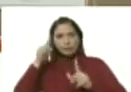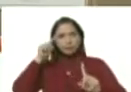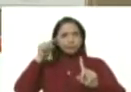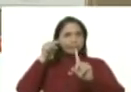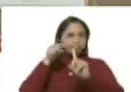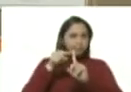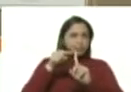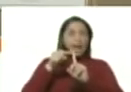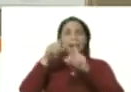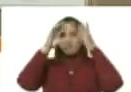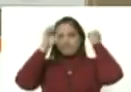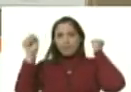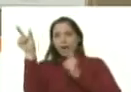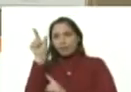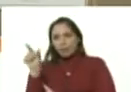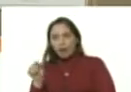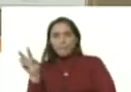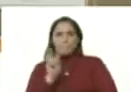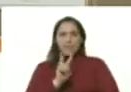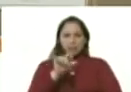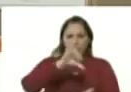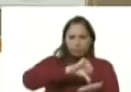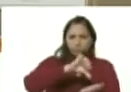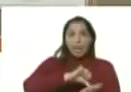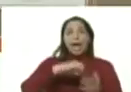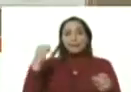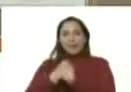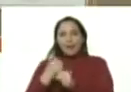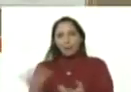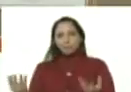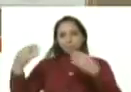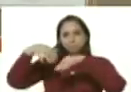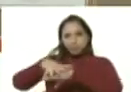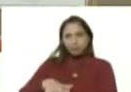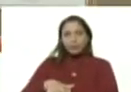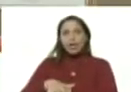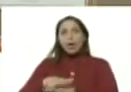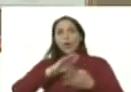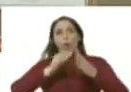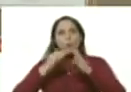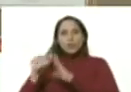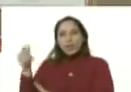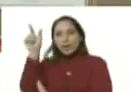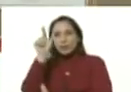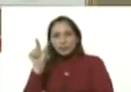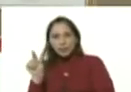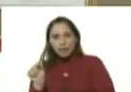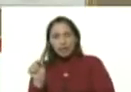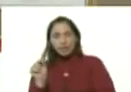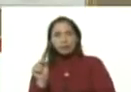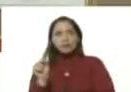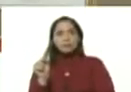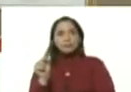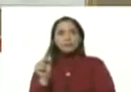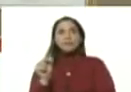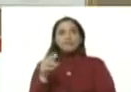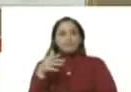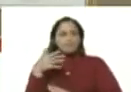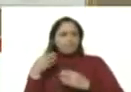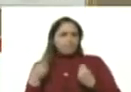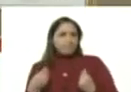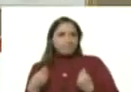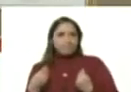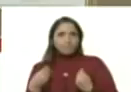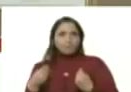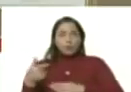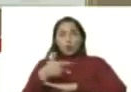través de la Embajada de Italia en Venezuela para trabajar directamente con la comunidad italiana, y le agradecimos el gesto del